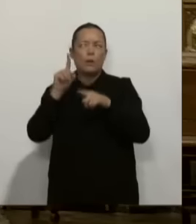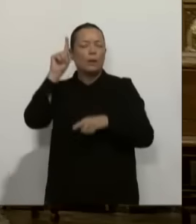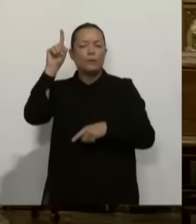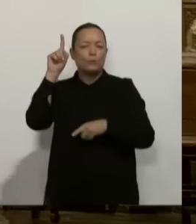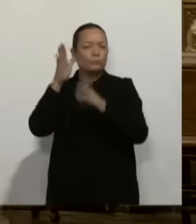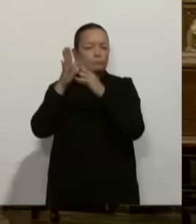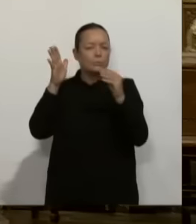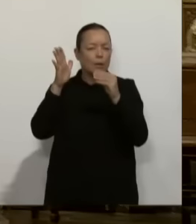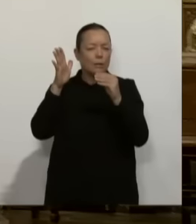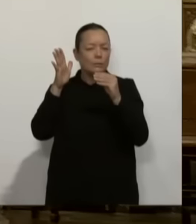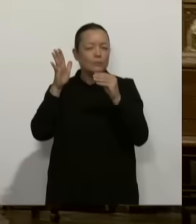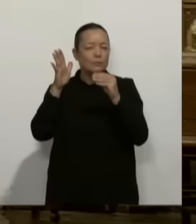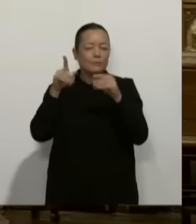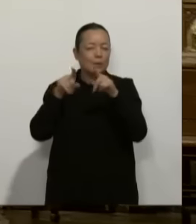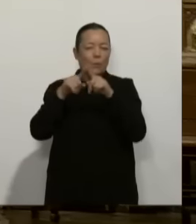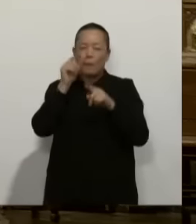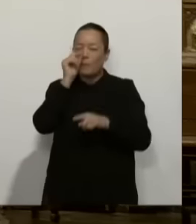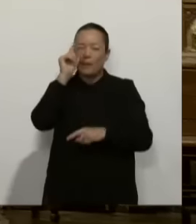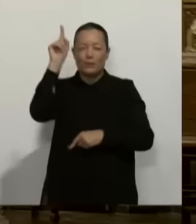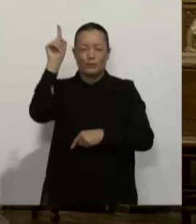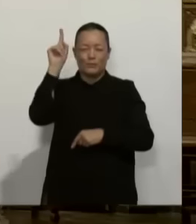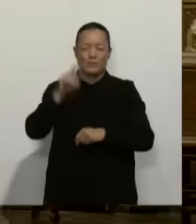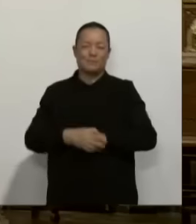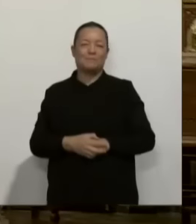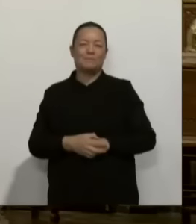y semejanza, de tal palo, tal astilla.